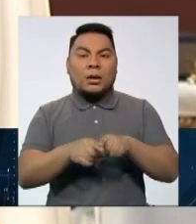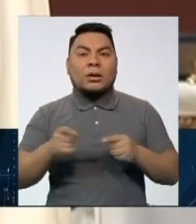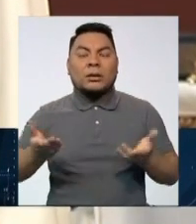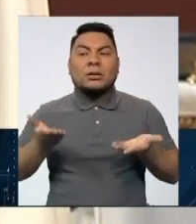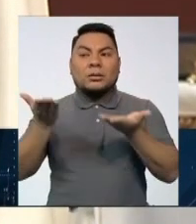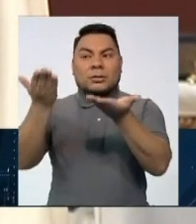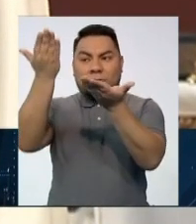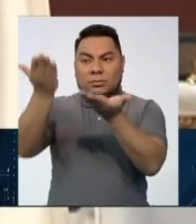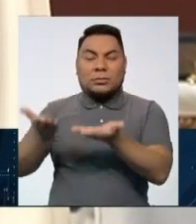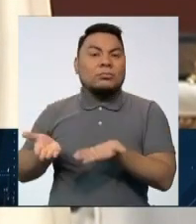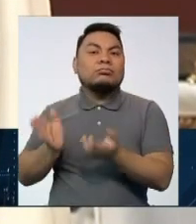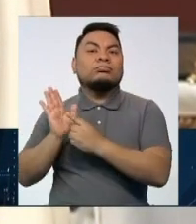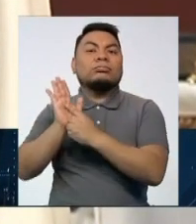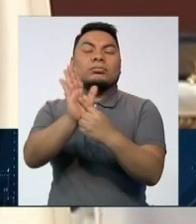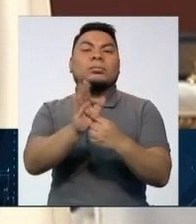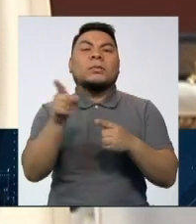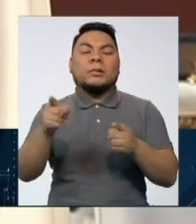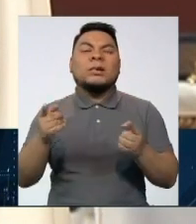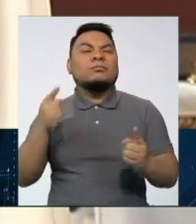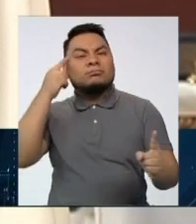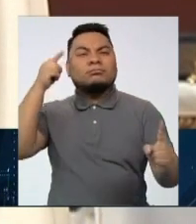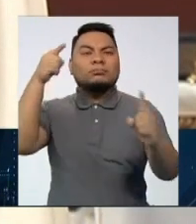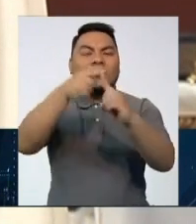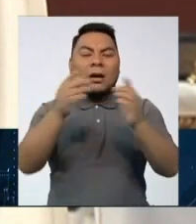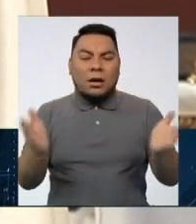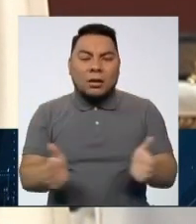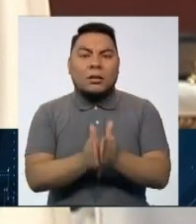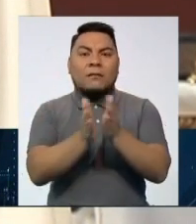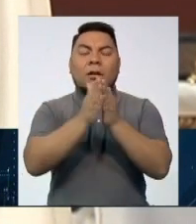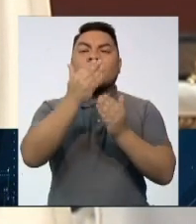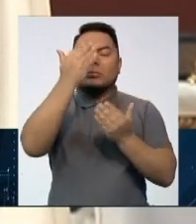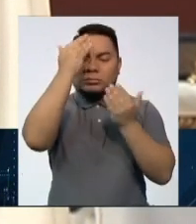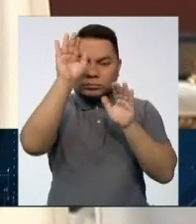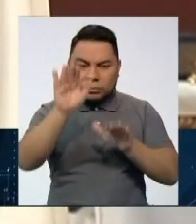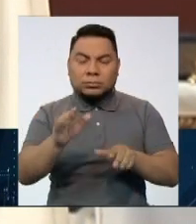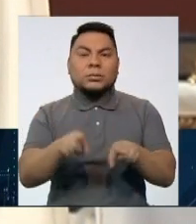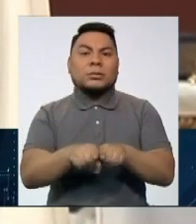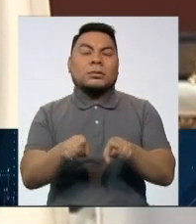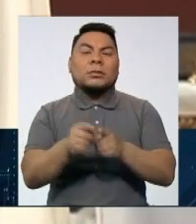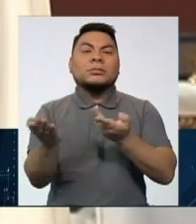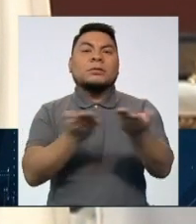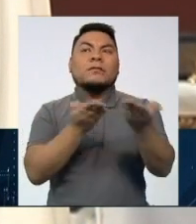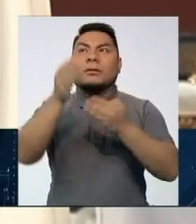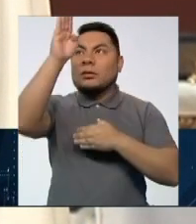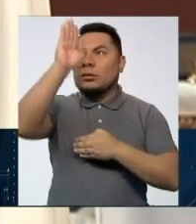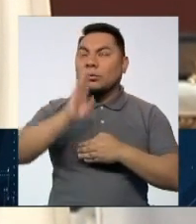está destinada a alabar, hacer reverencia y servir a Dios.